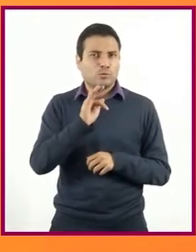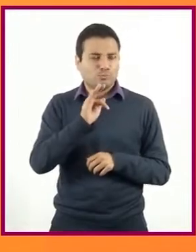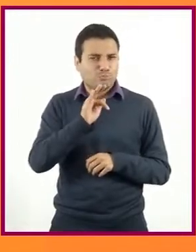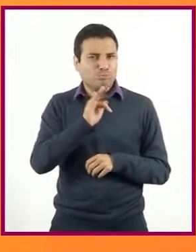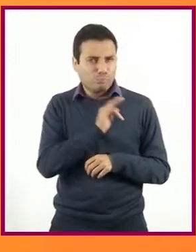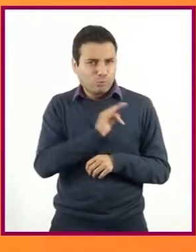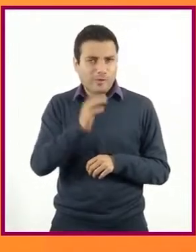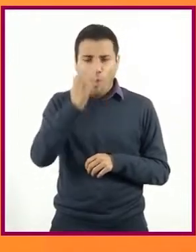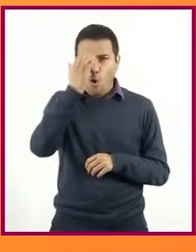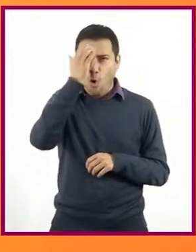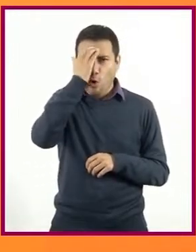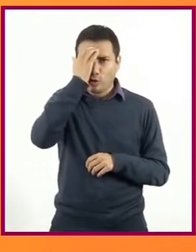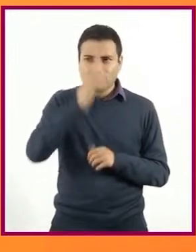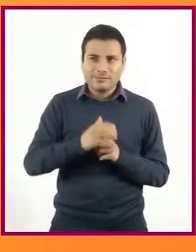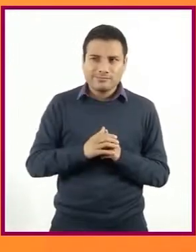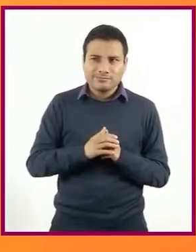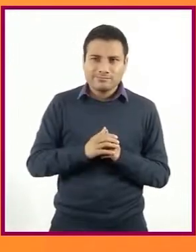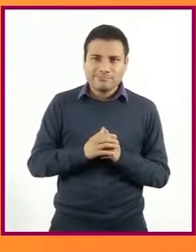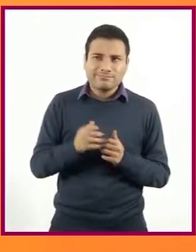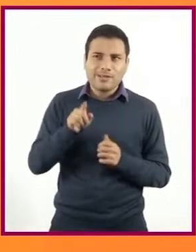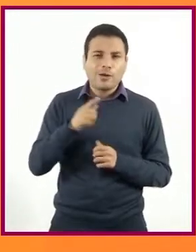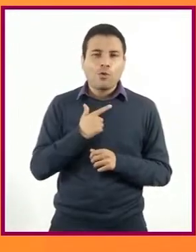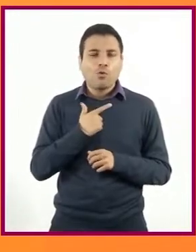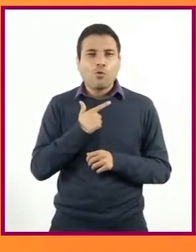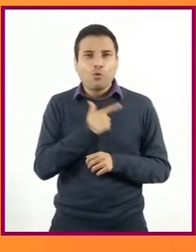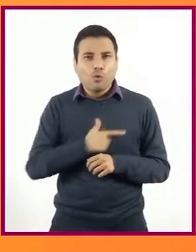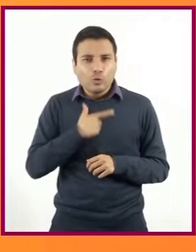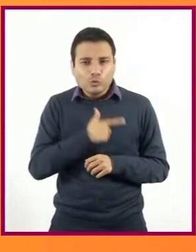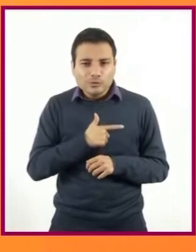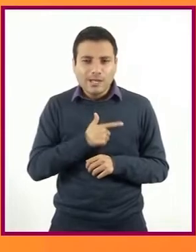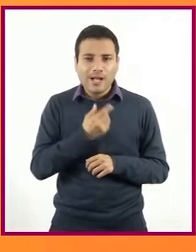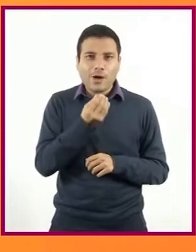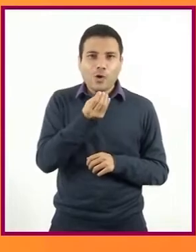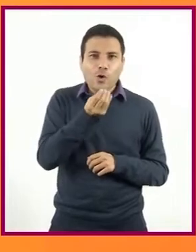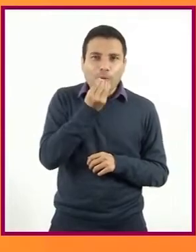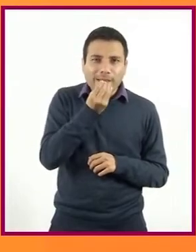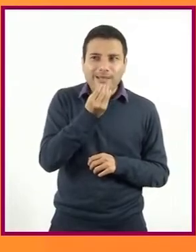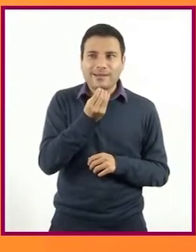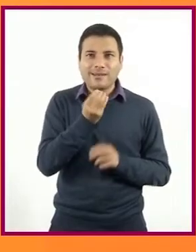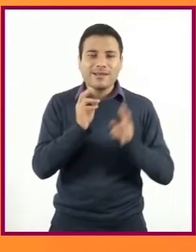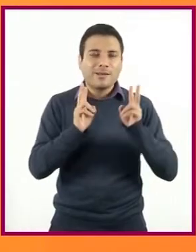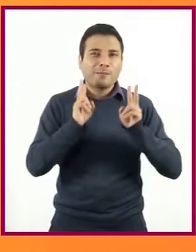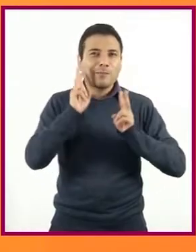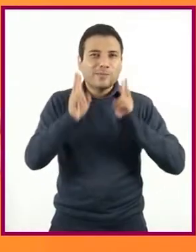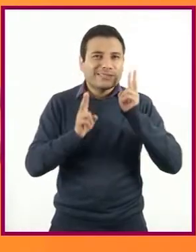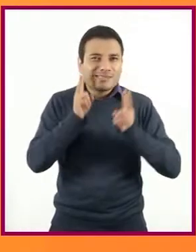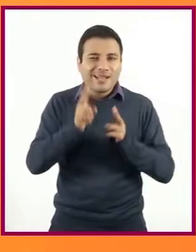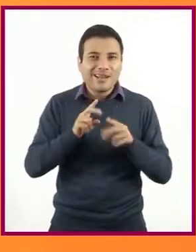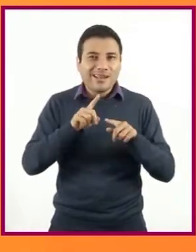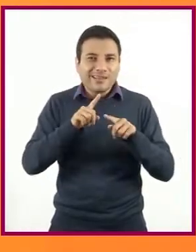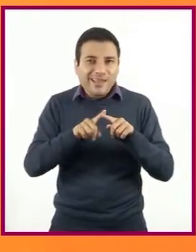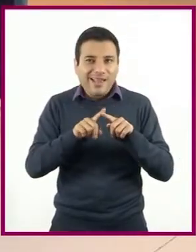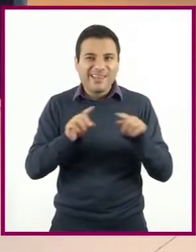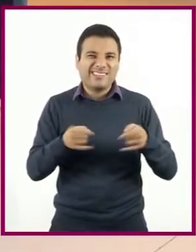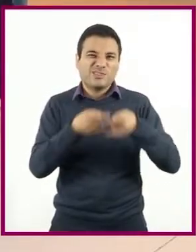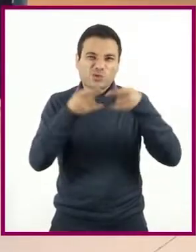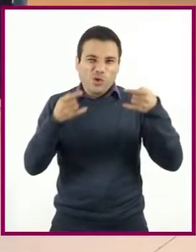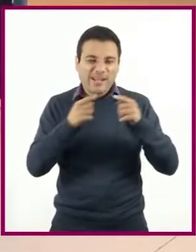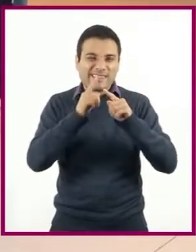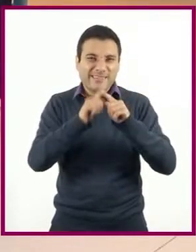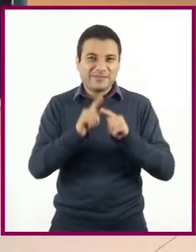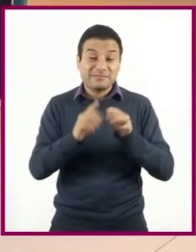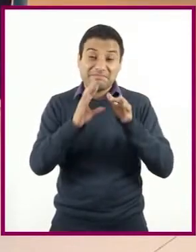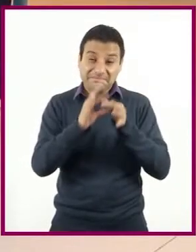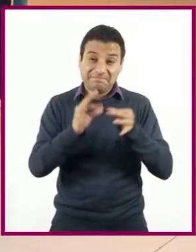quiénes eran sus inspiraciones, qué le gustaba comer o a quiénes les gustaba visitar, y no solamente datos históricos.